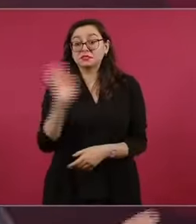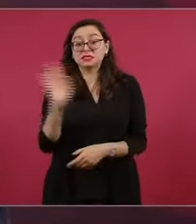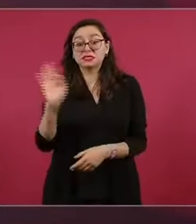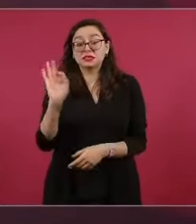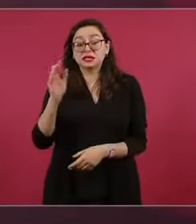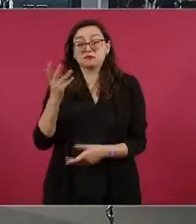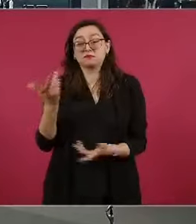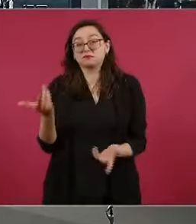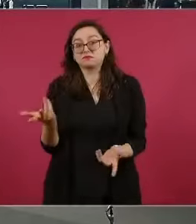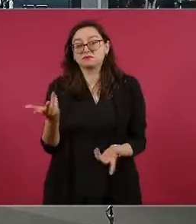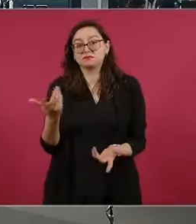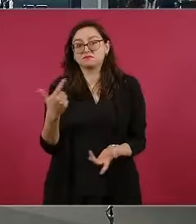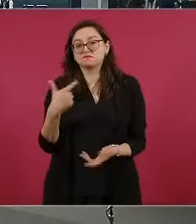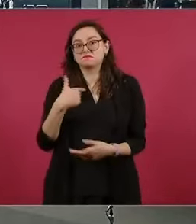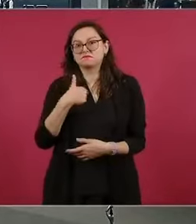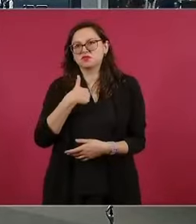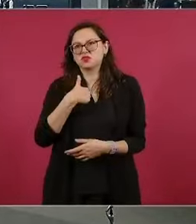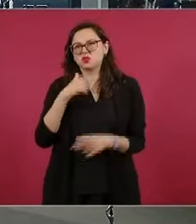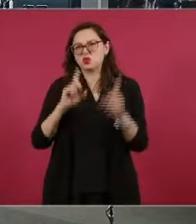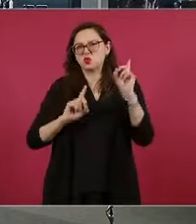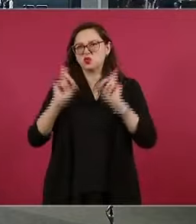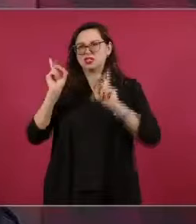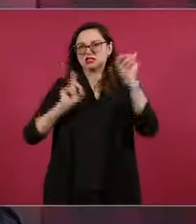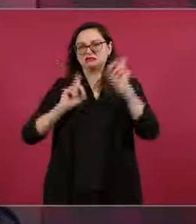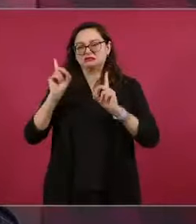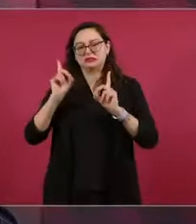no estaría como estoy.